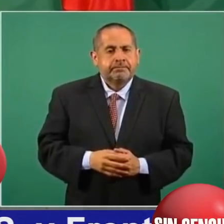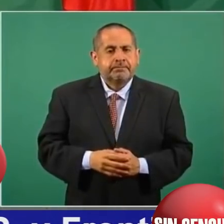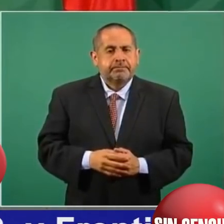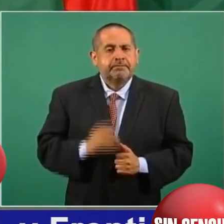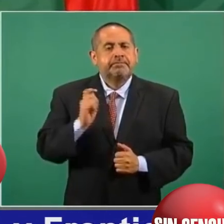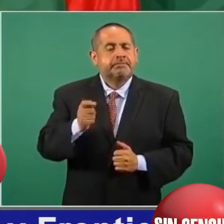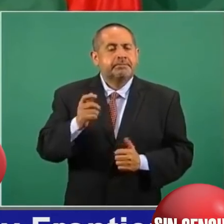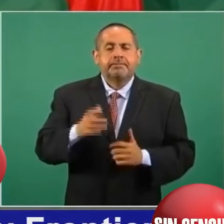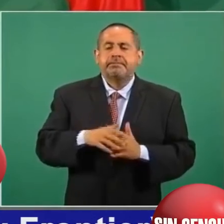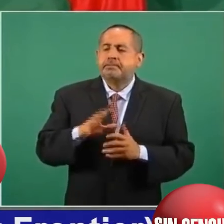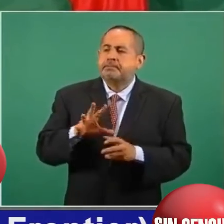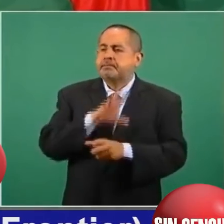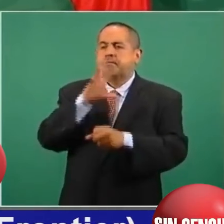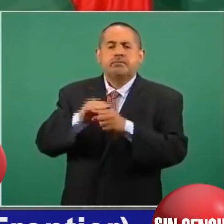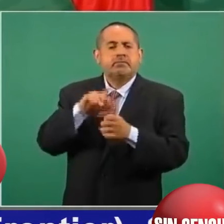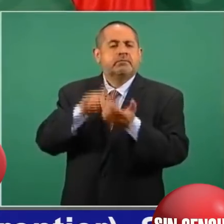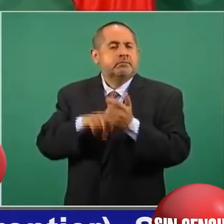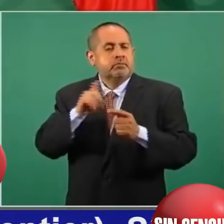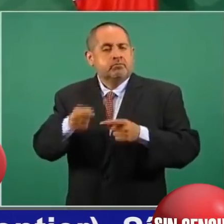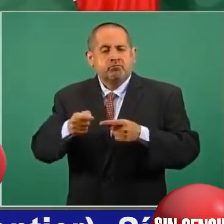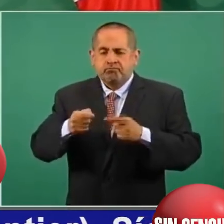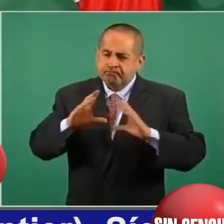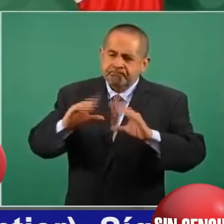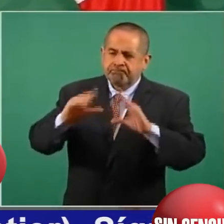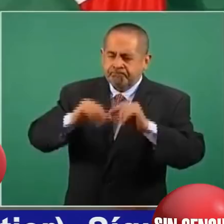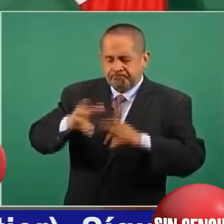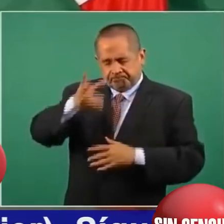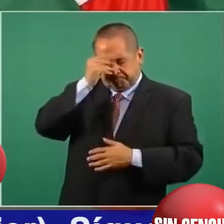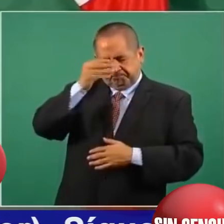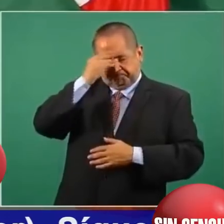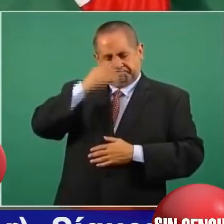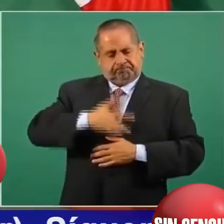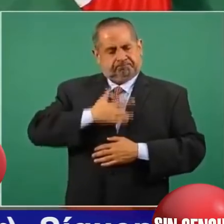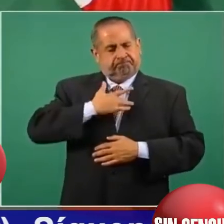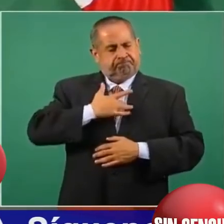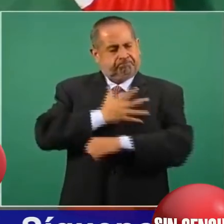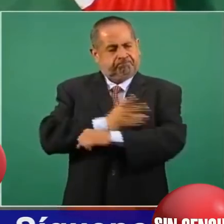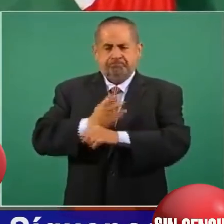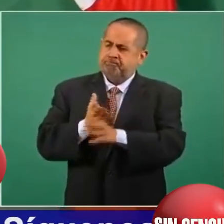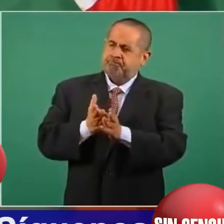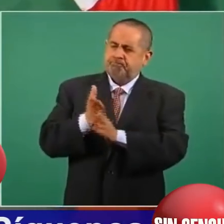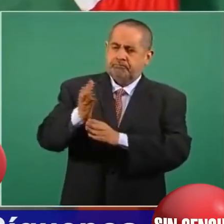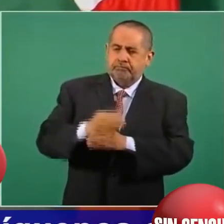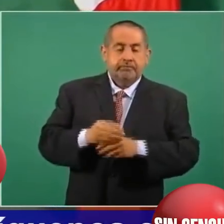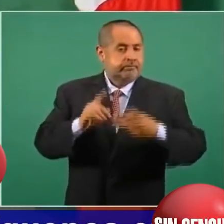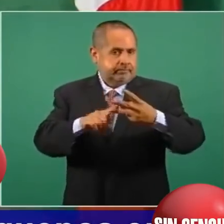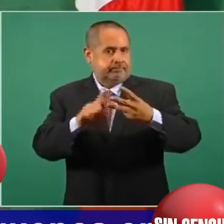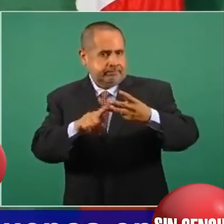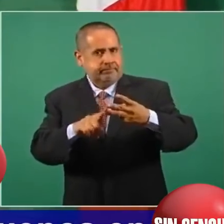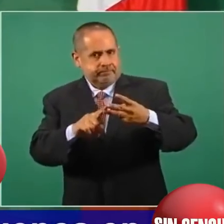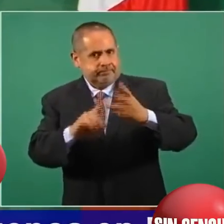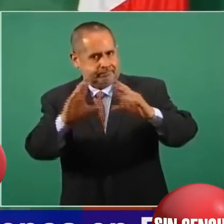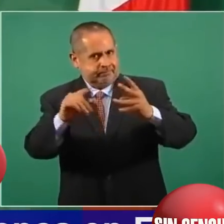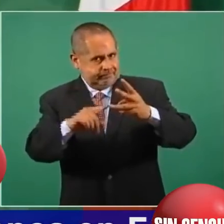todo lo que tiene que ver con lo formativo. Entonces, eso es lo tercero.